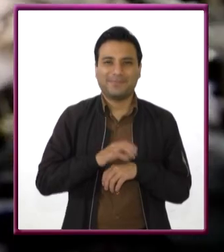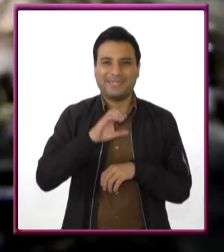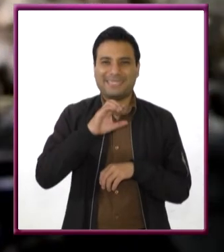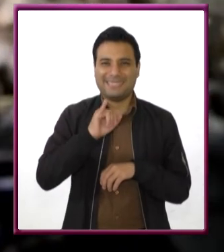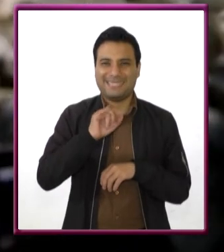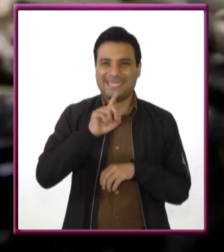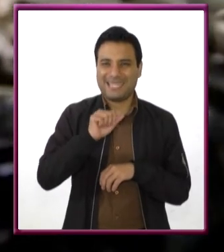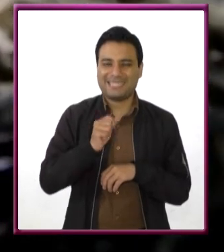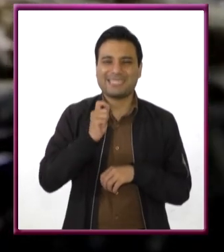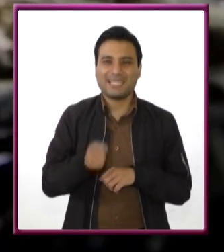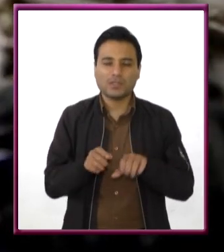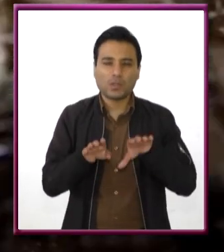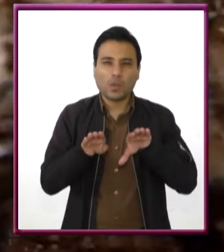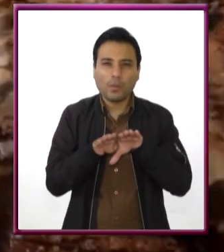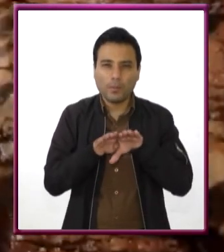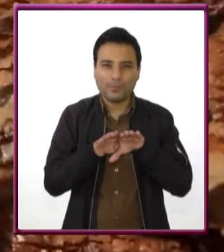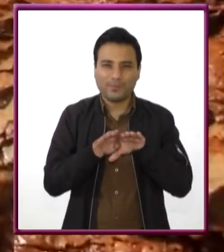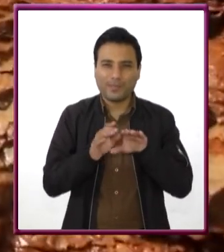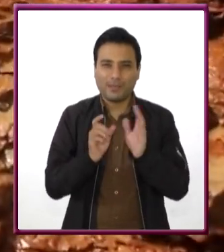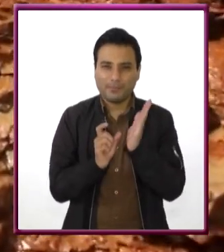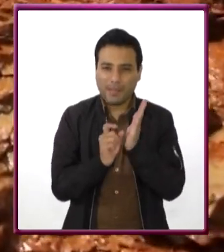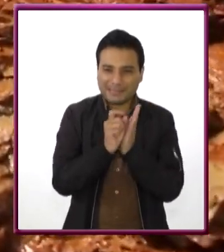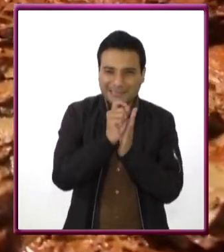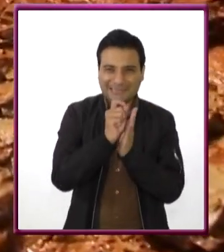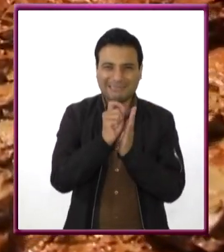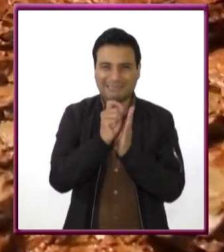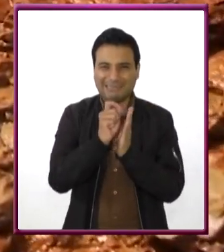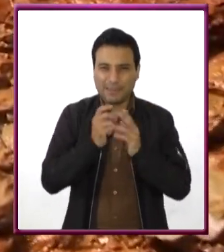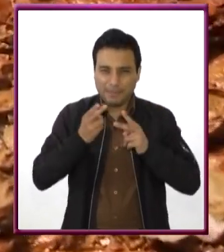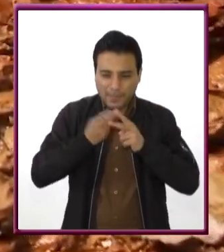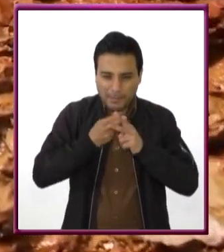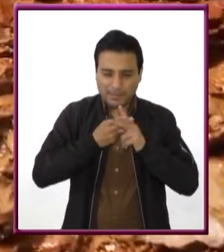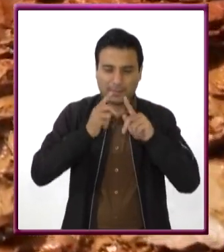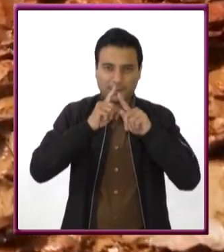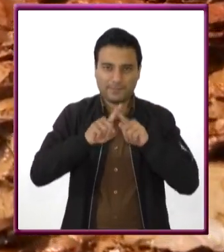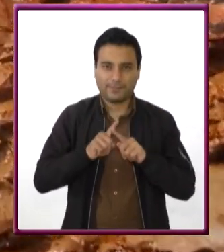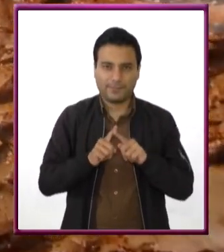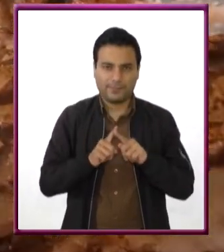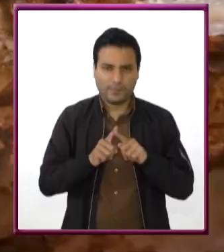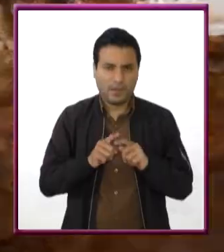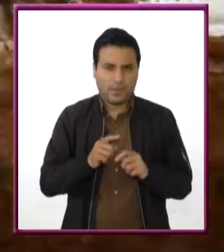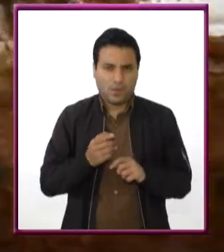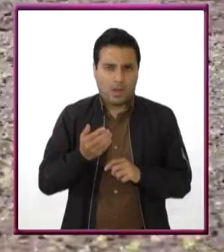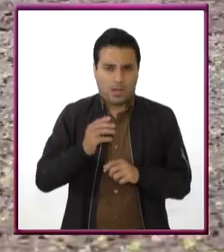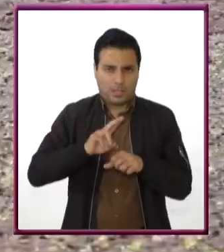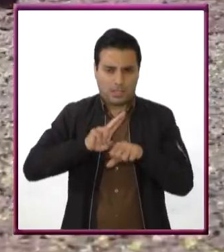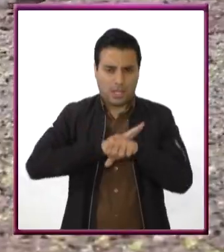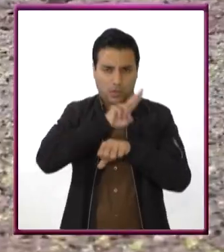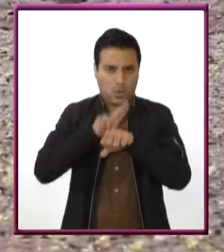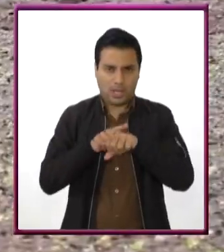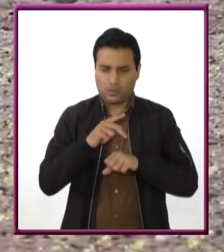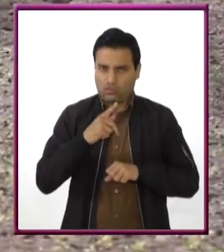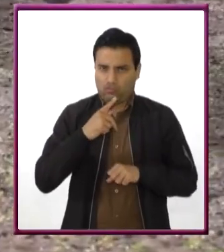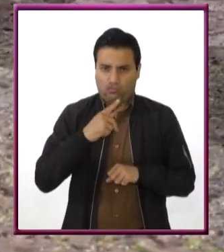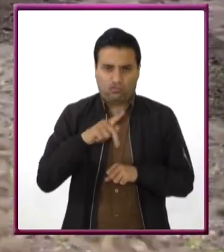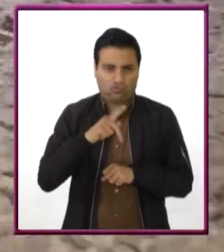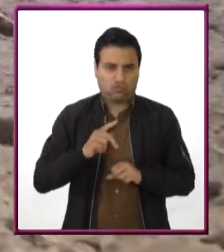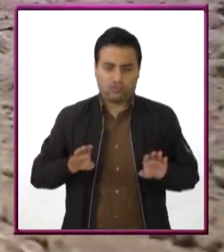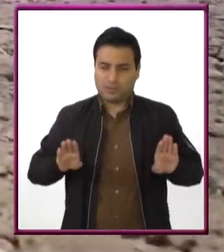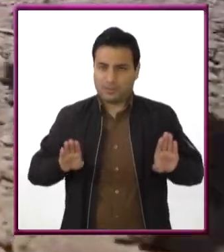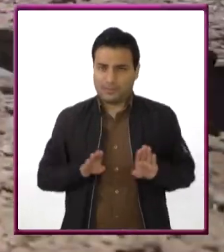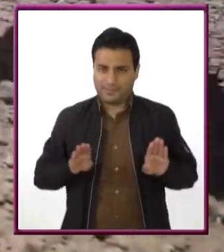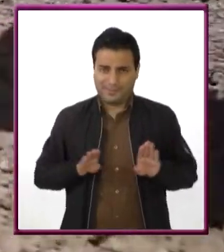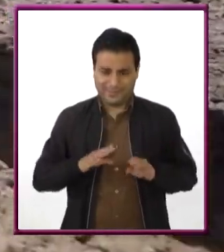nos remontamos a la historia del uso de los productos naturales per se, que la naturaleza provee y en esta gama